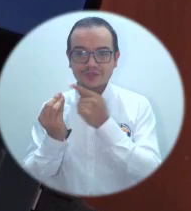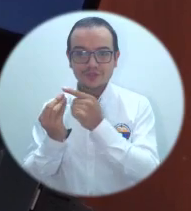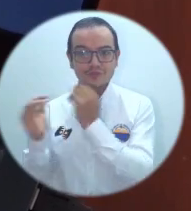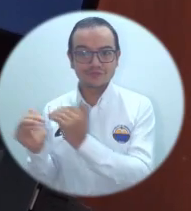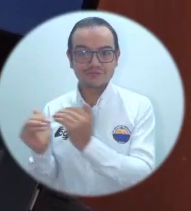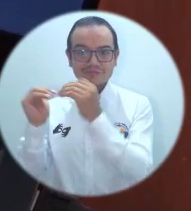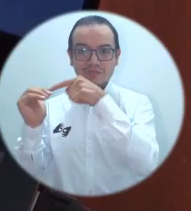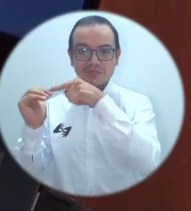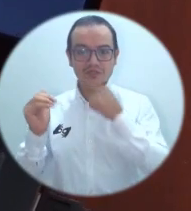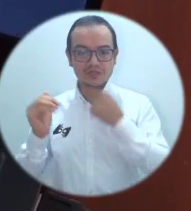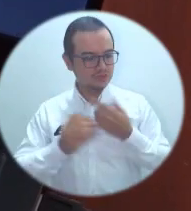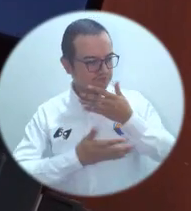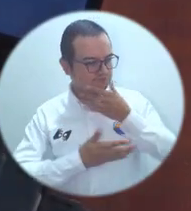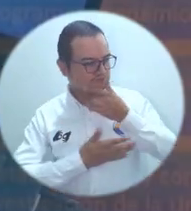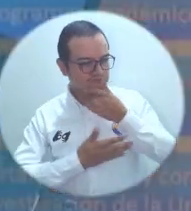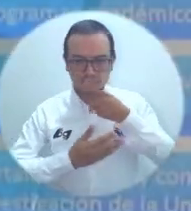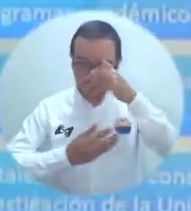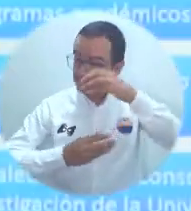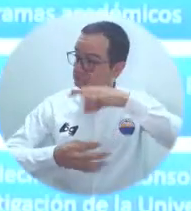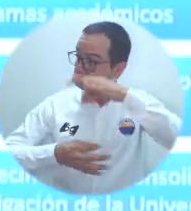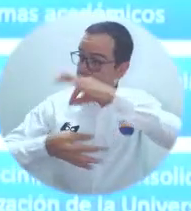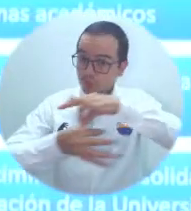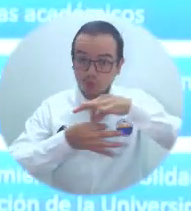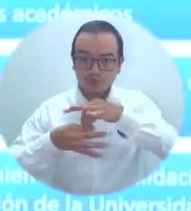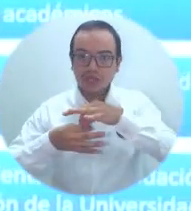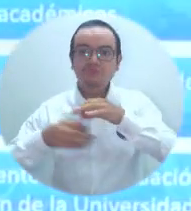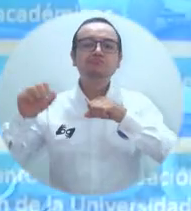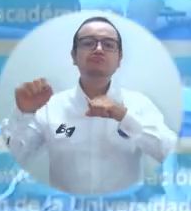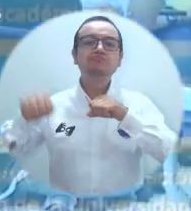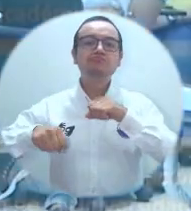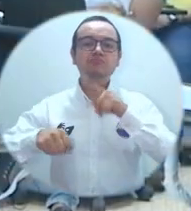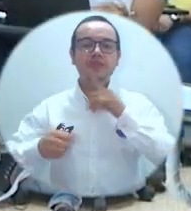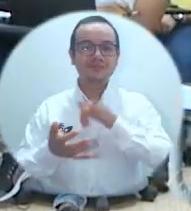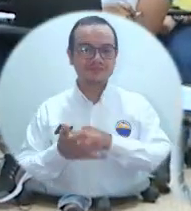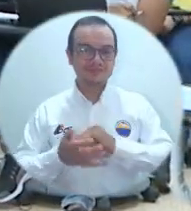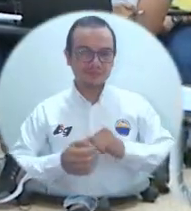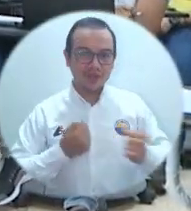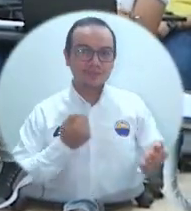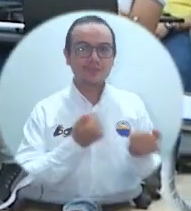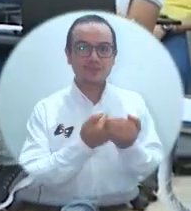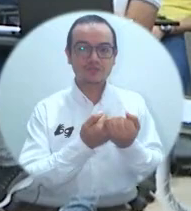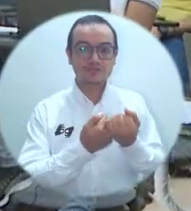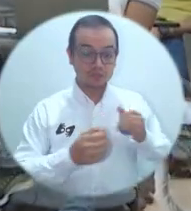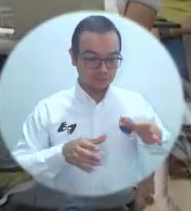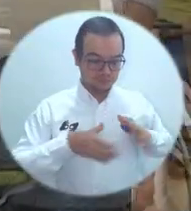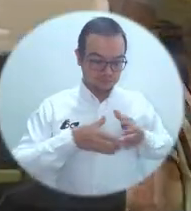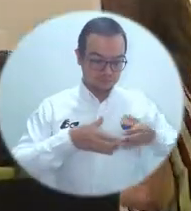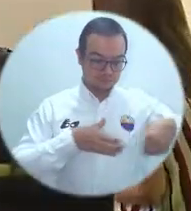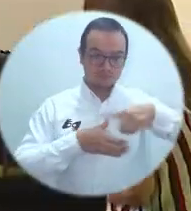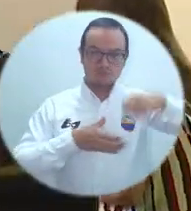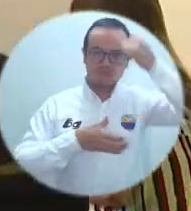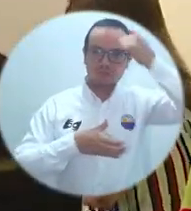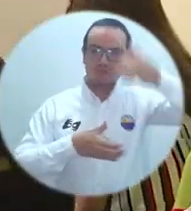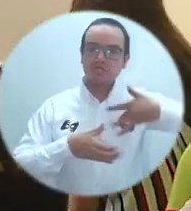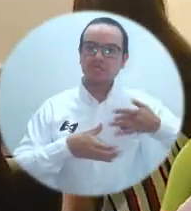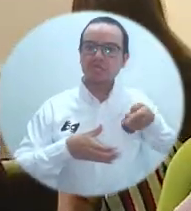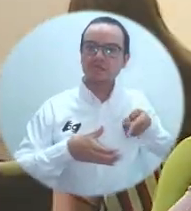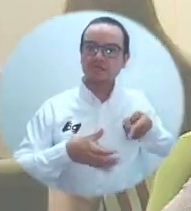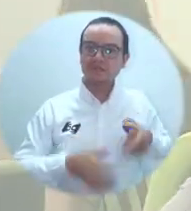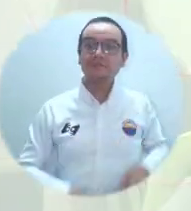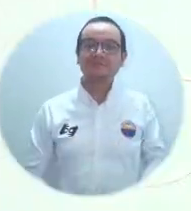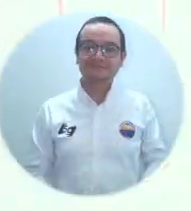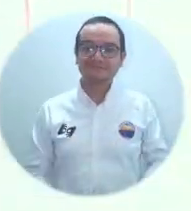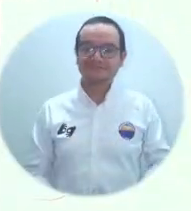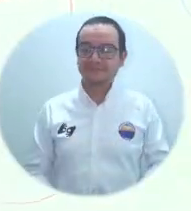el Consejo Superior llevó a cabo una sesión en la que sus miembros votaron a favor de la propuesta. Conozcamos las distintas reacciones de la comunidad